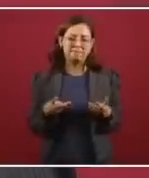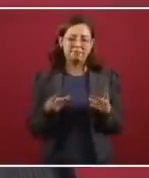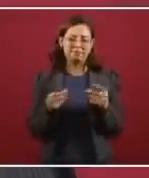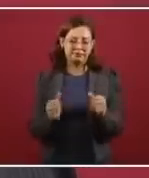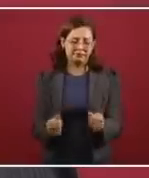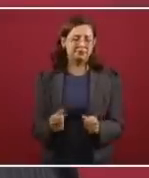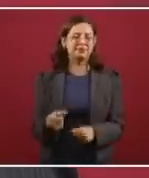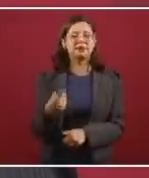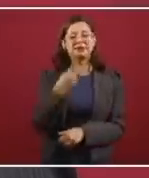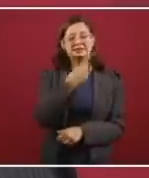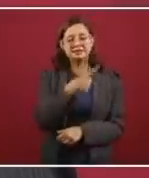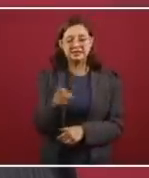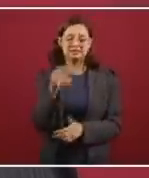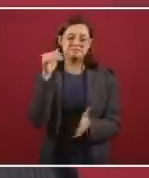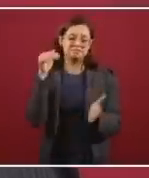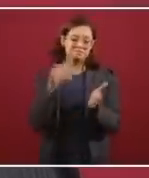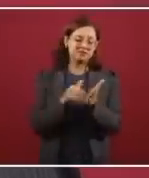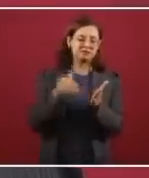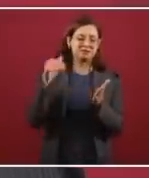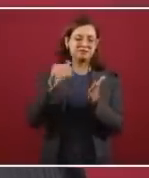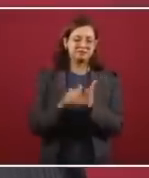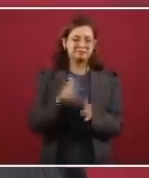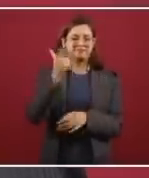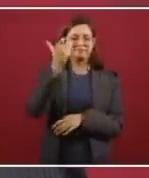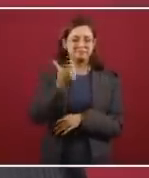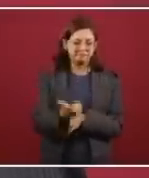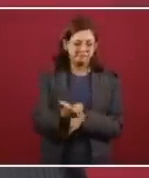100 mil millones de pesos.